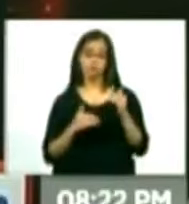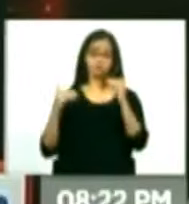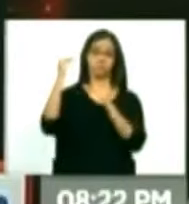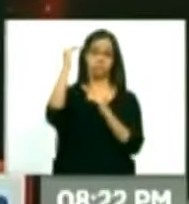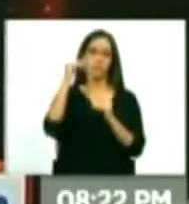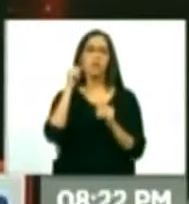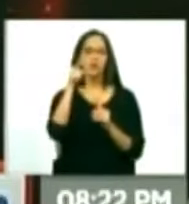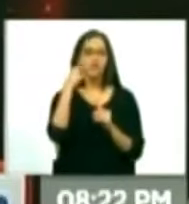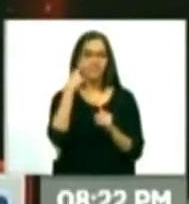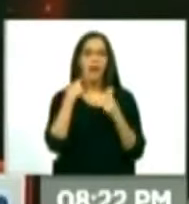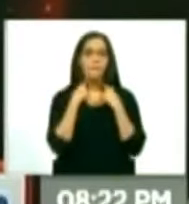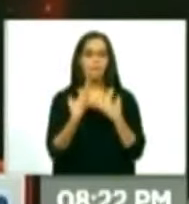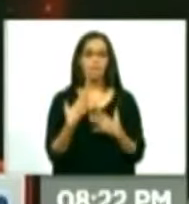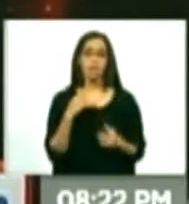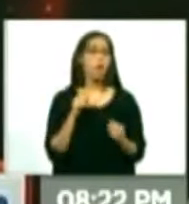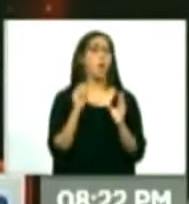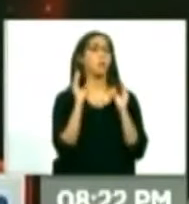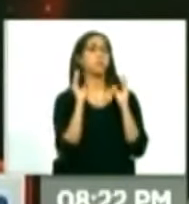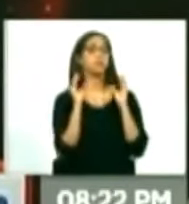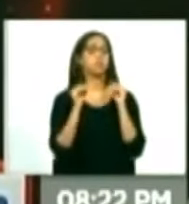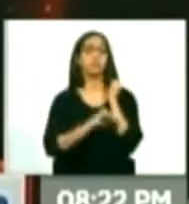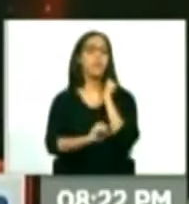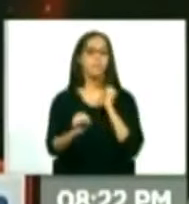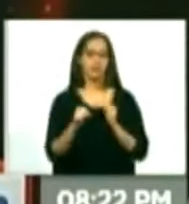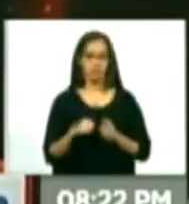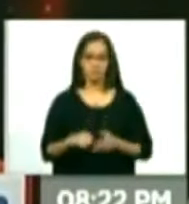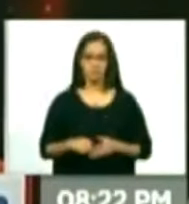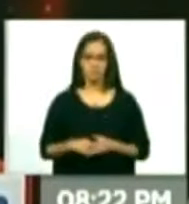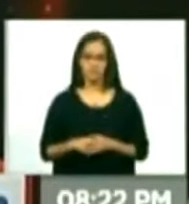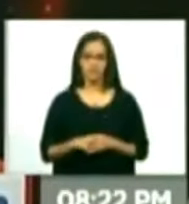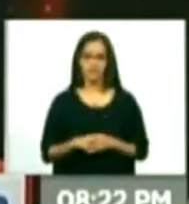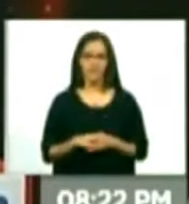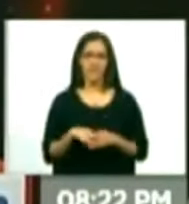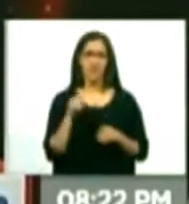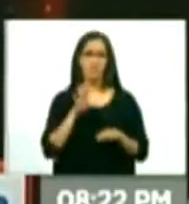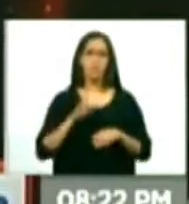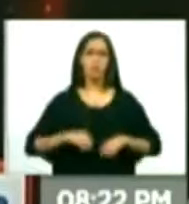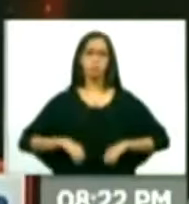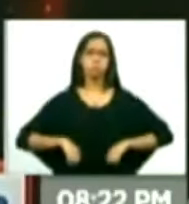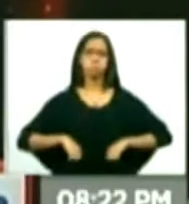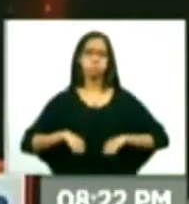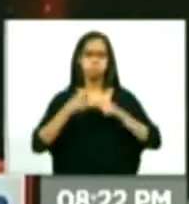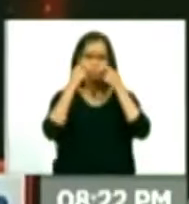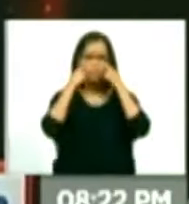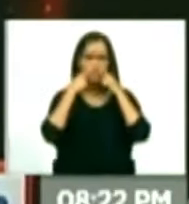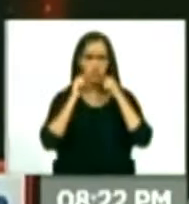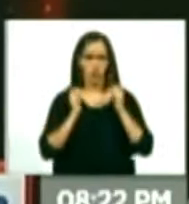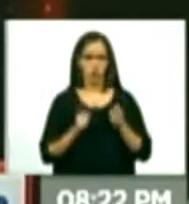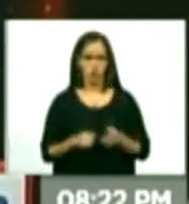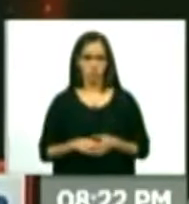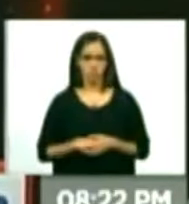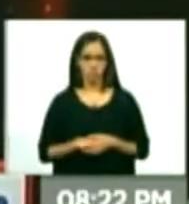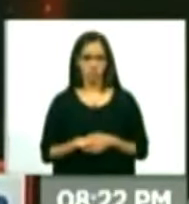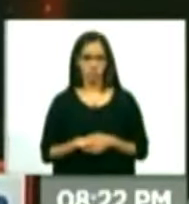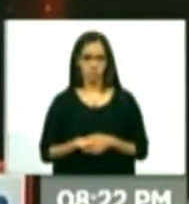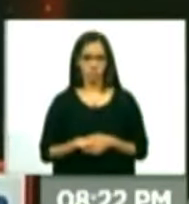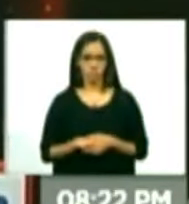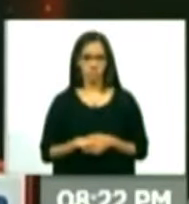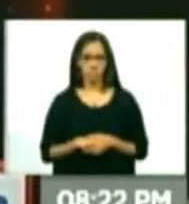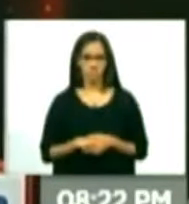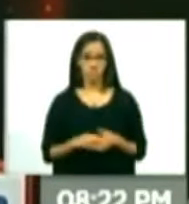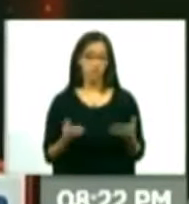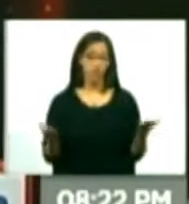que ibas a perder, saliste diciendo que te estaban haciendo trampa. El propio Kiko de barrio, pues. ¿Mm?